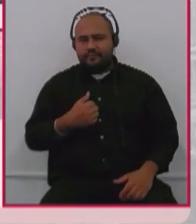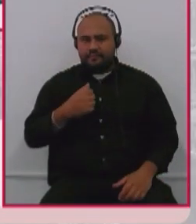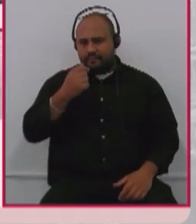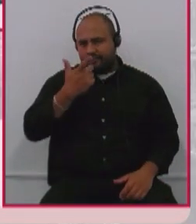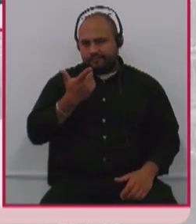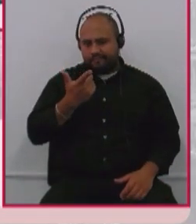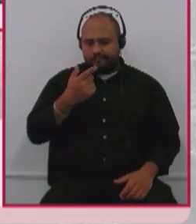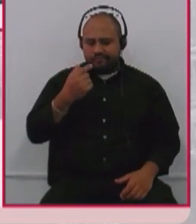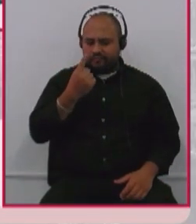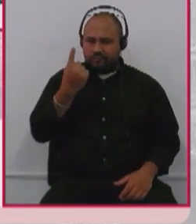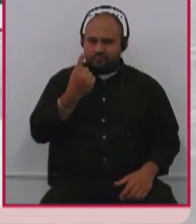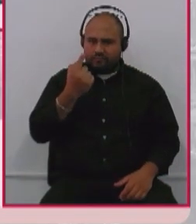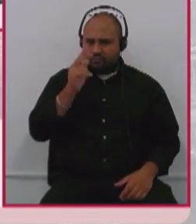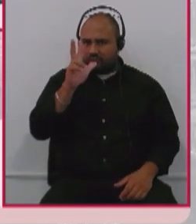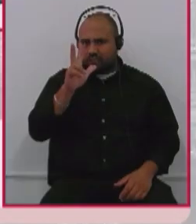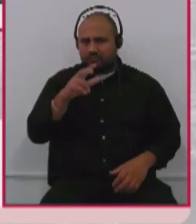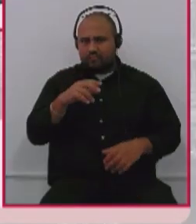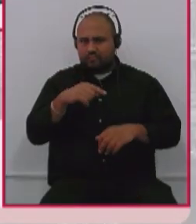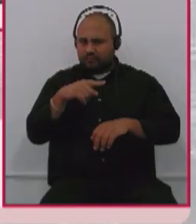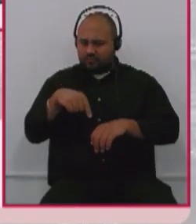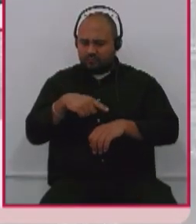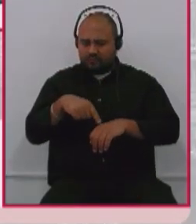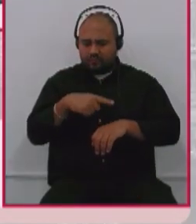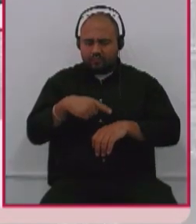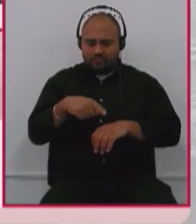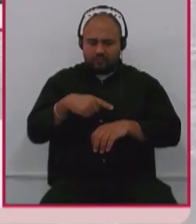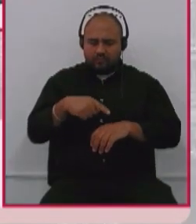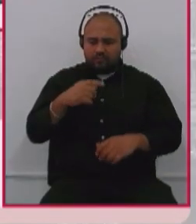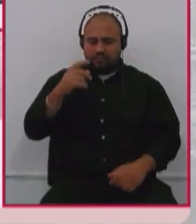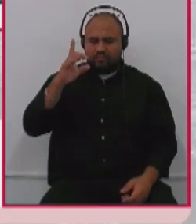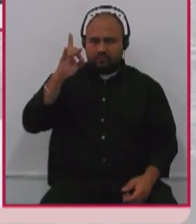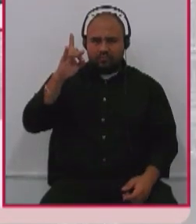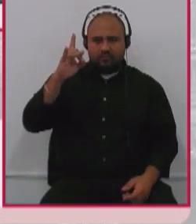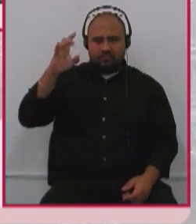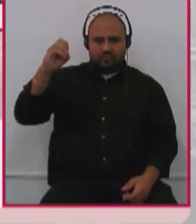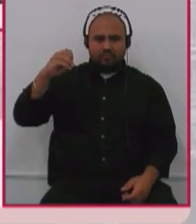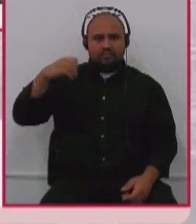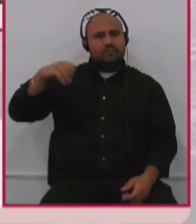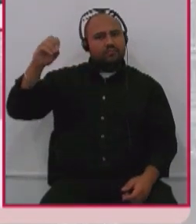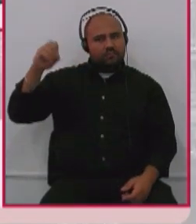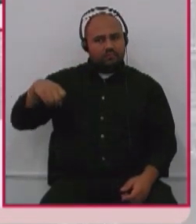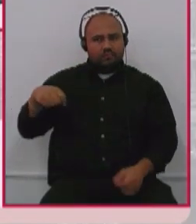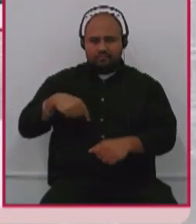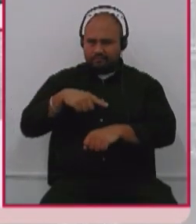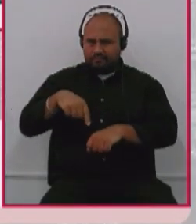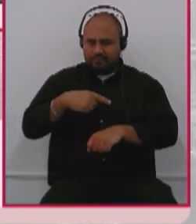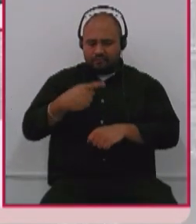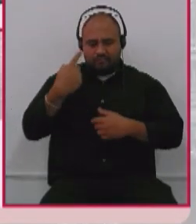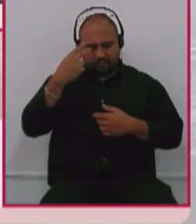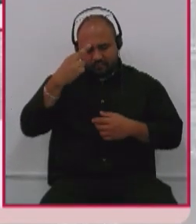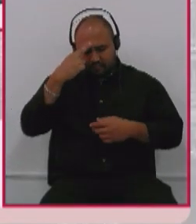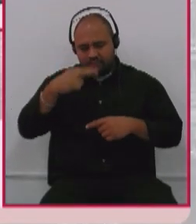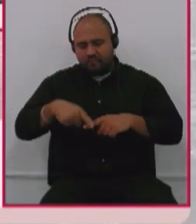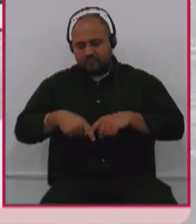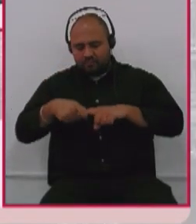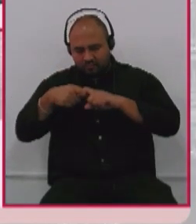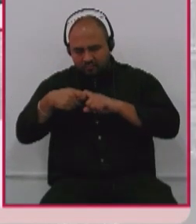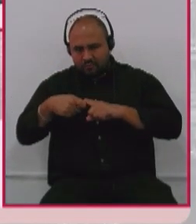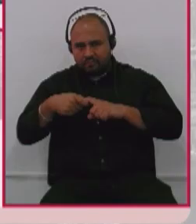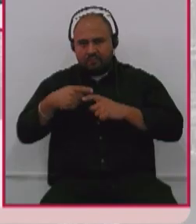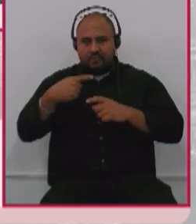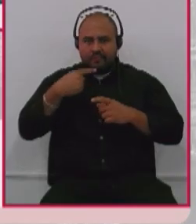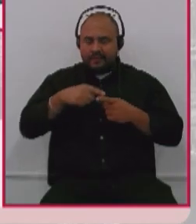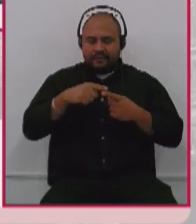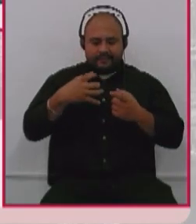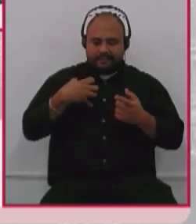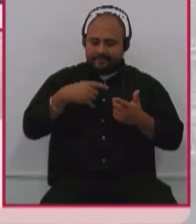solamente 3 de las demoras nos generan el 80% de las demoras y stand-bys. Y esas fueron las que atacamos,